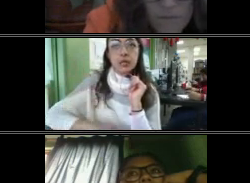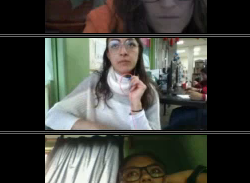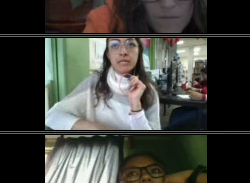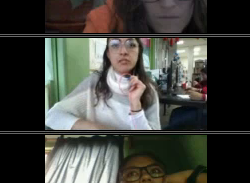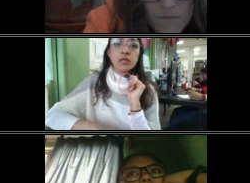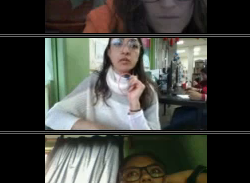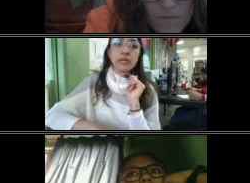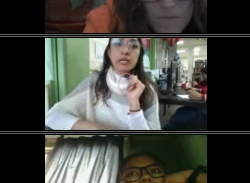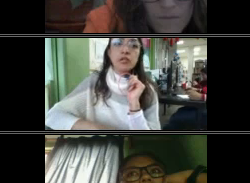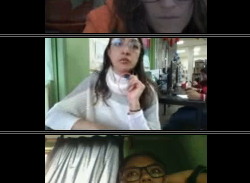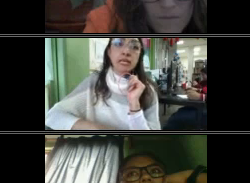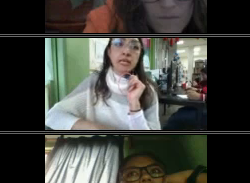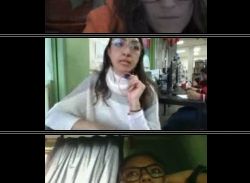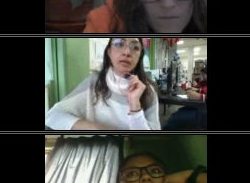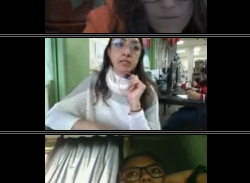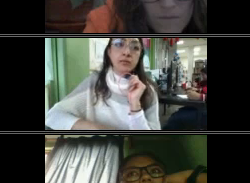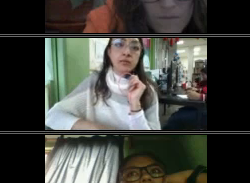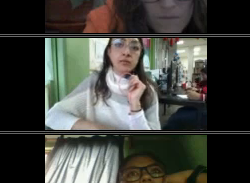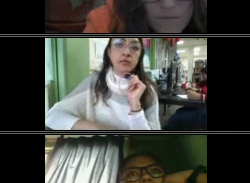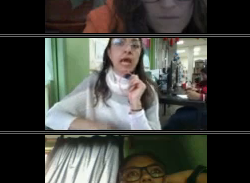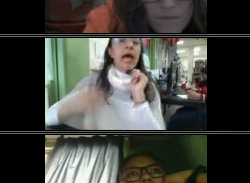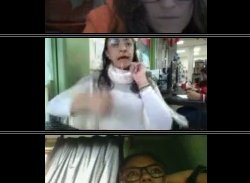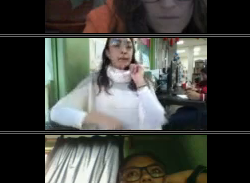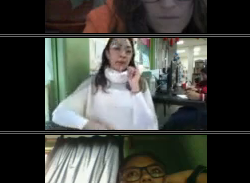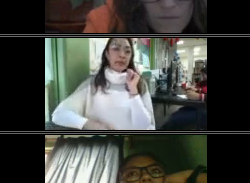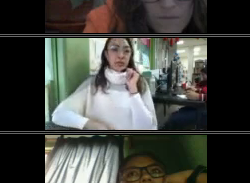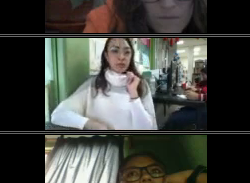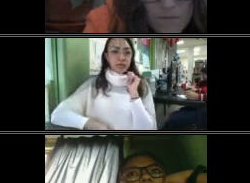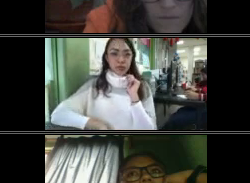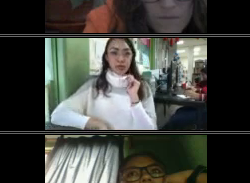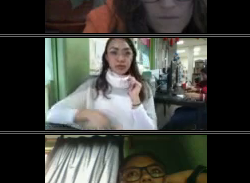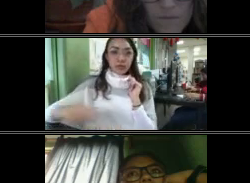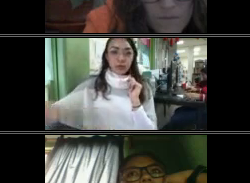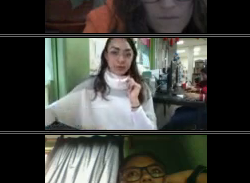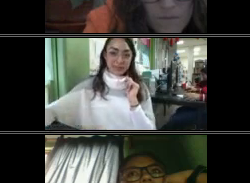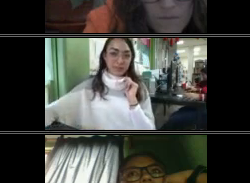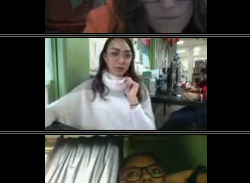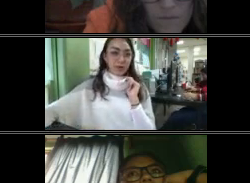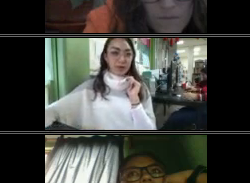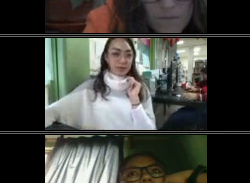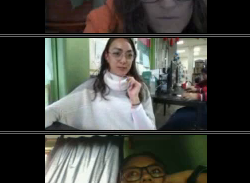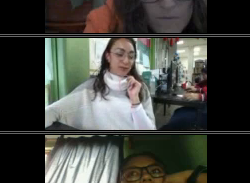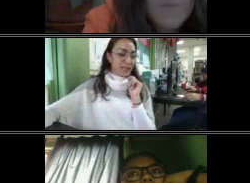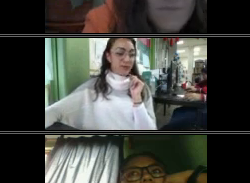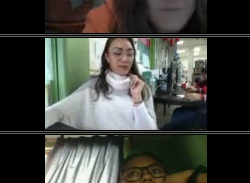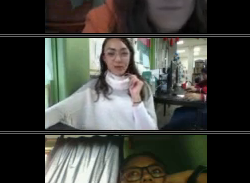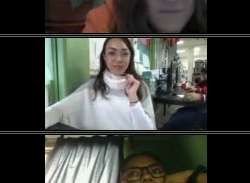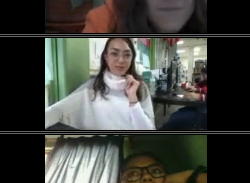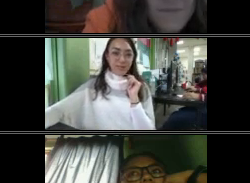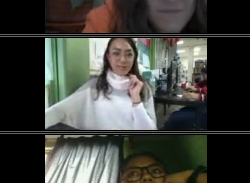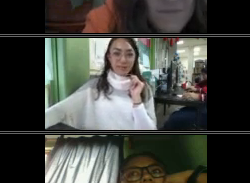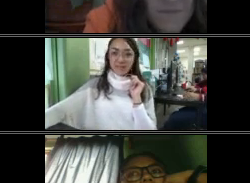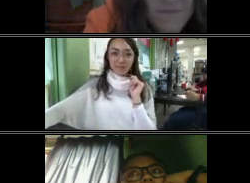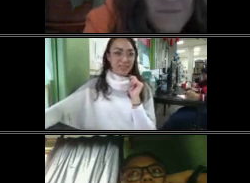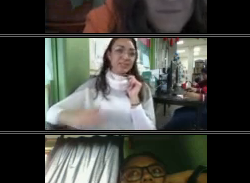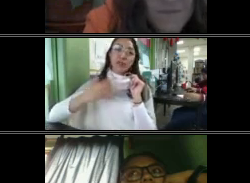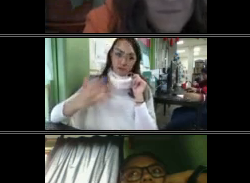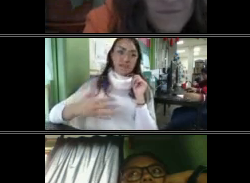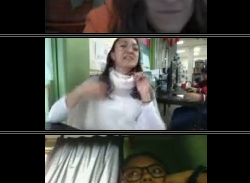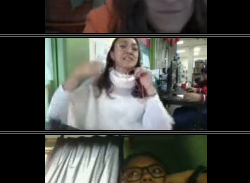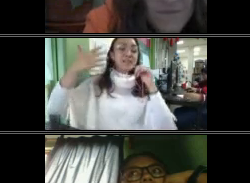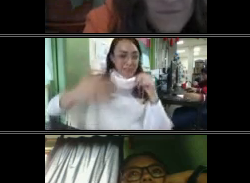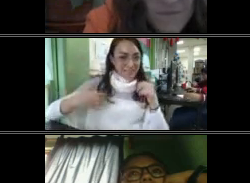esta retroalimentación que yo le dé no sea nada más qué padre, yo pienso igual que tú, por 2, lo que dijo el compañero de arriba está